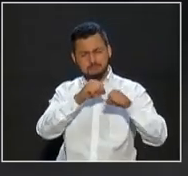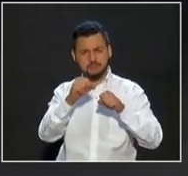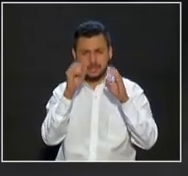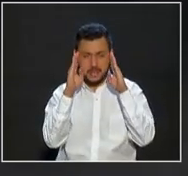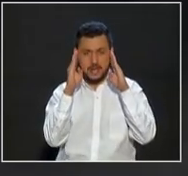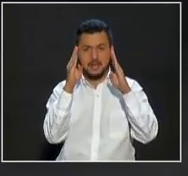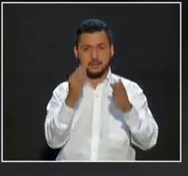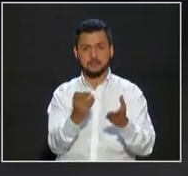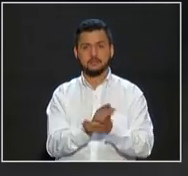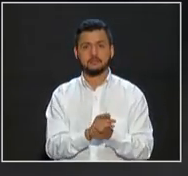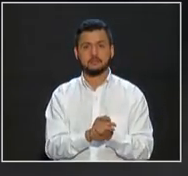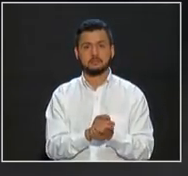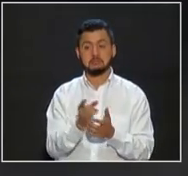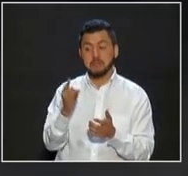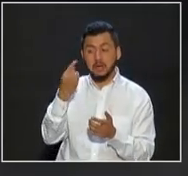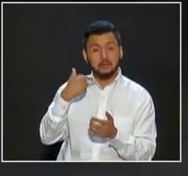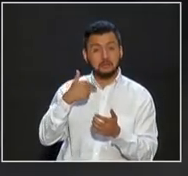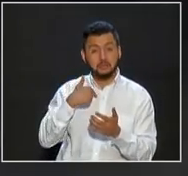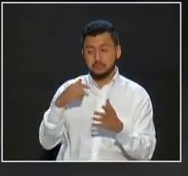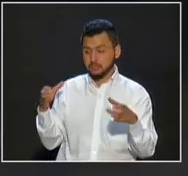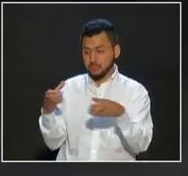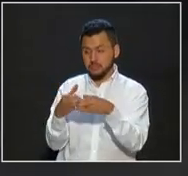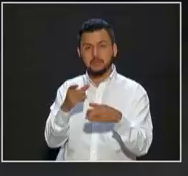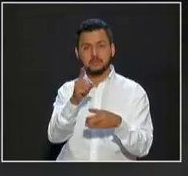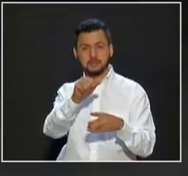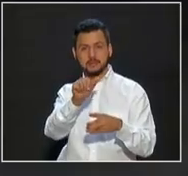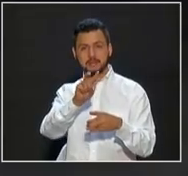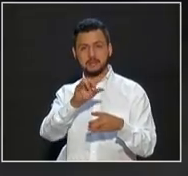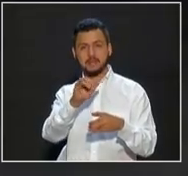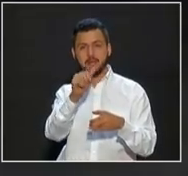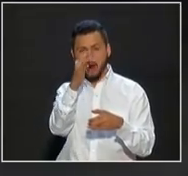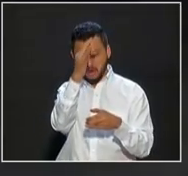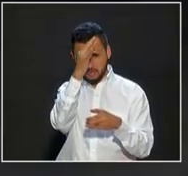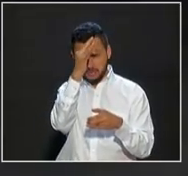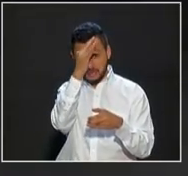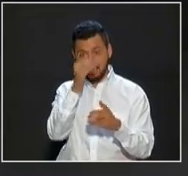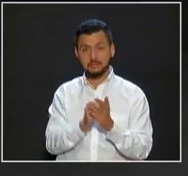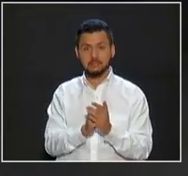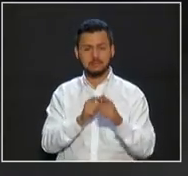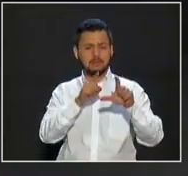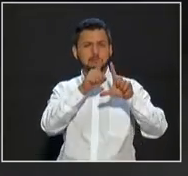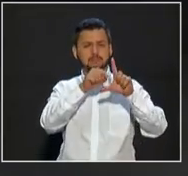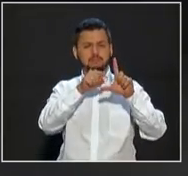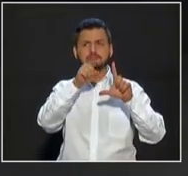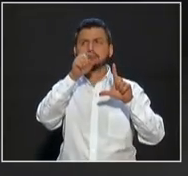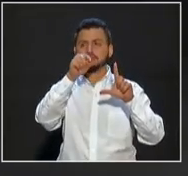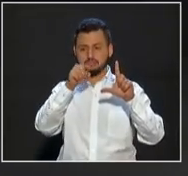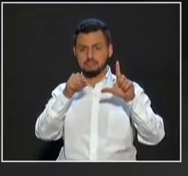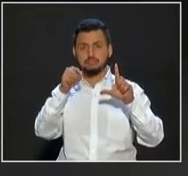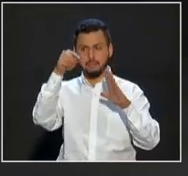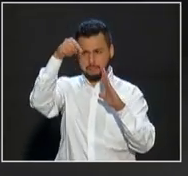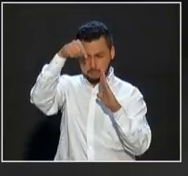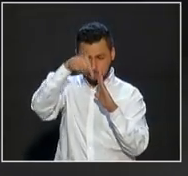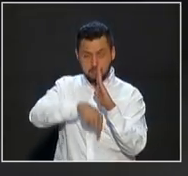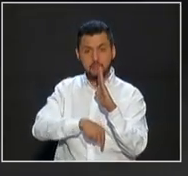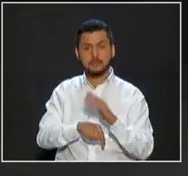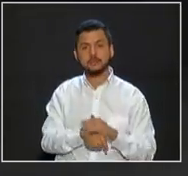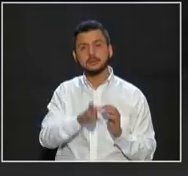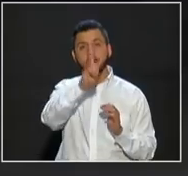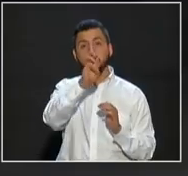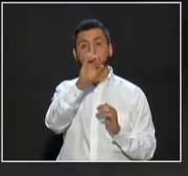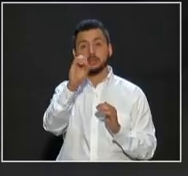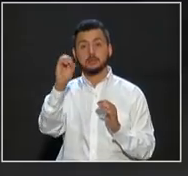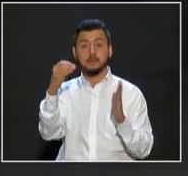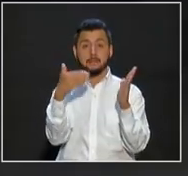lo que nos sirve estorba sabia salud hoy acumula pérdidas por 800.000 millones pero además nosotros de nuestro bolsillo de